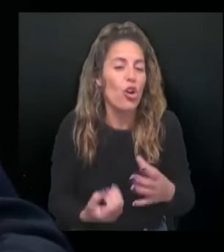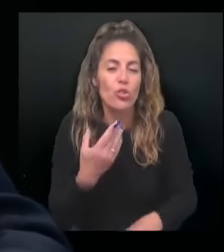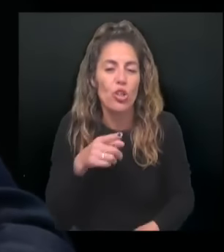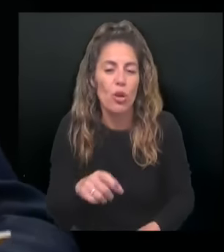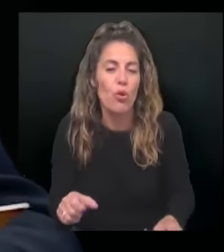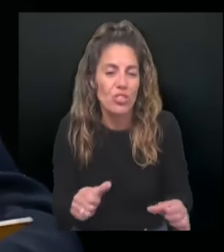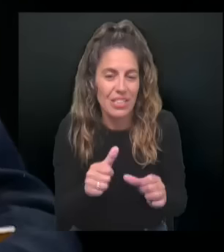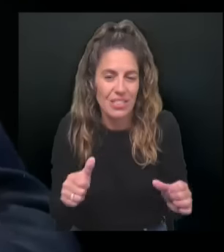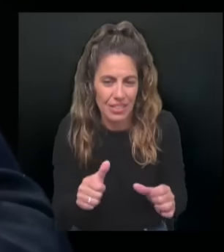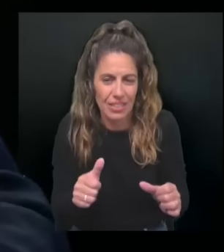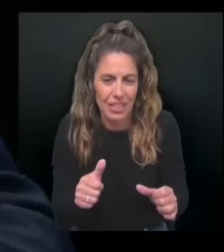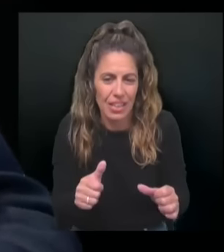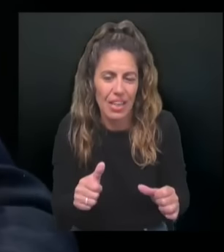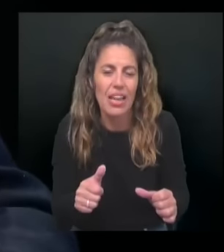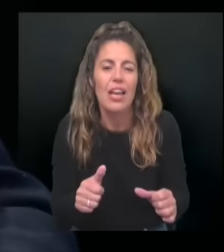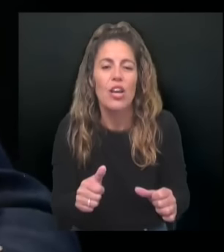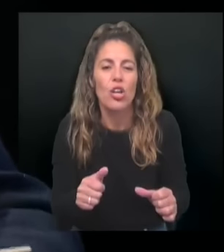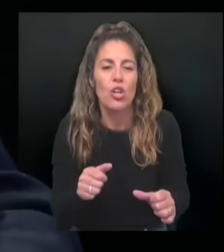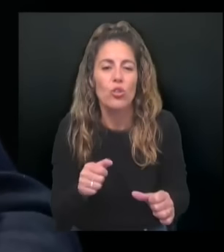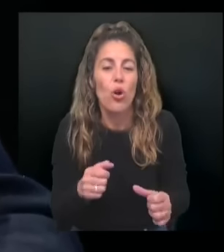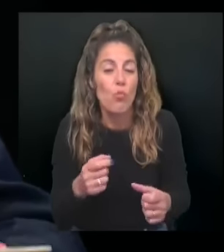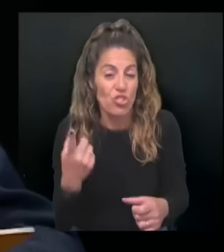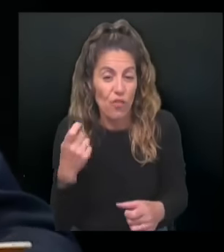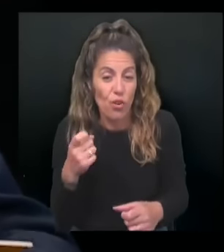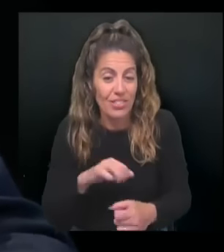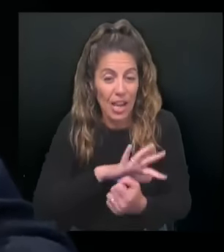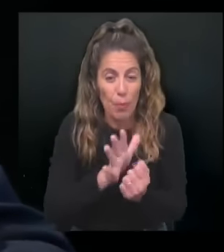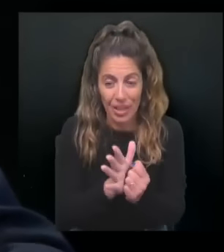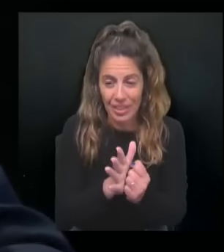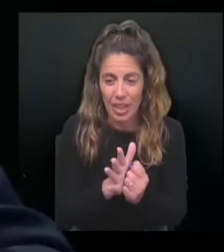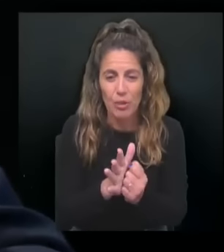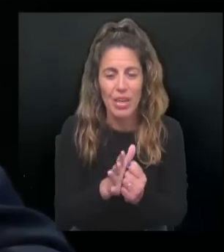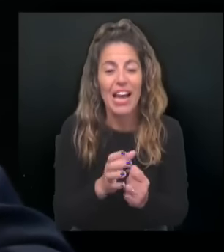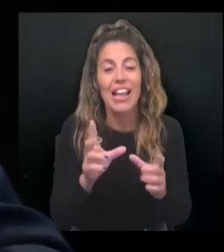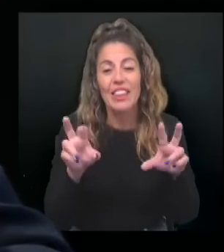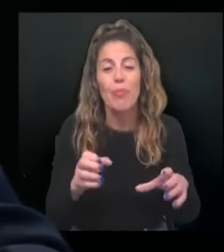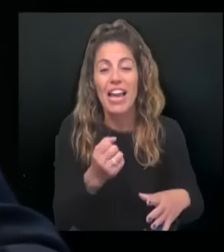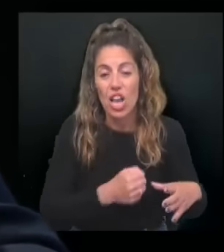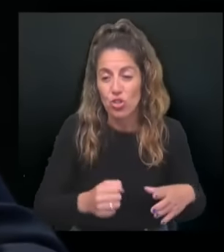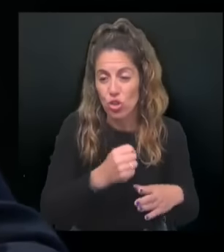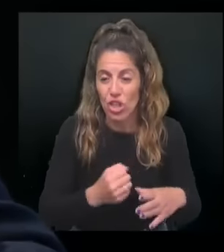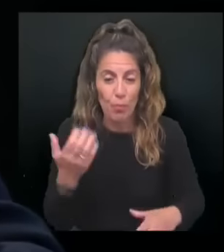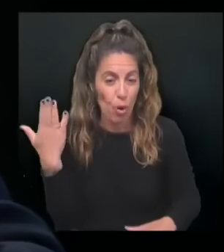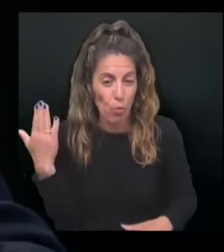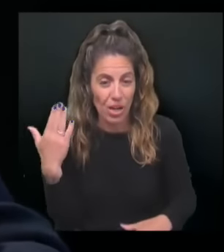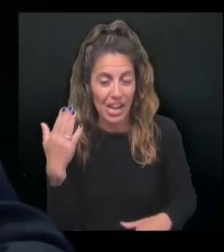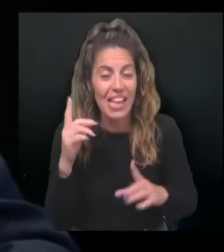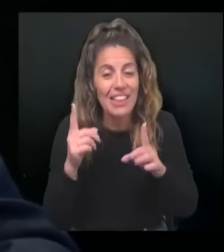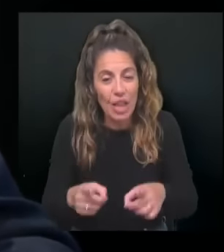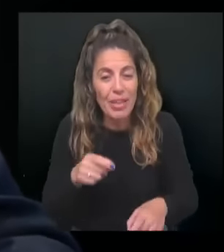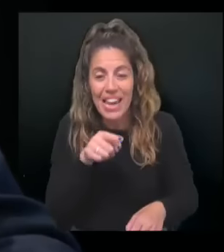existe hace siempre, desde siempre, pero tuvo mucha fuerza en la pandemia, después el tema de las ollas populares. También ahí